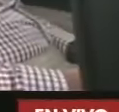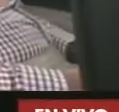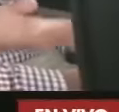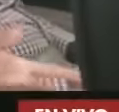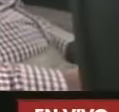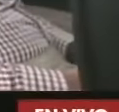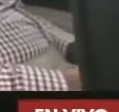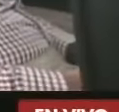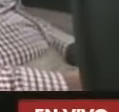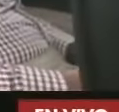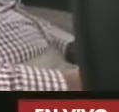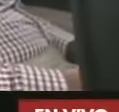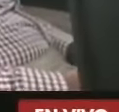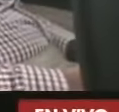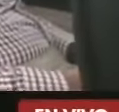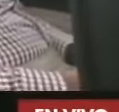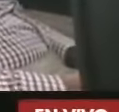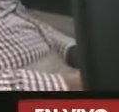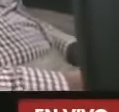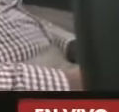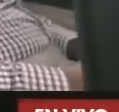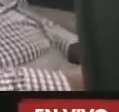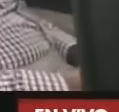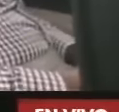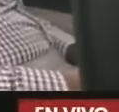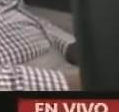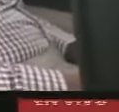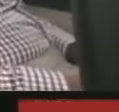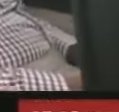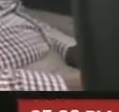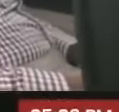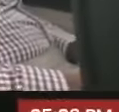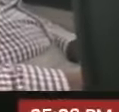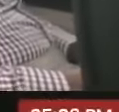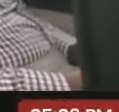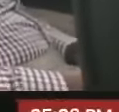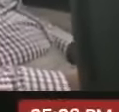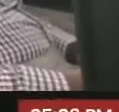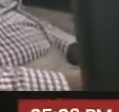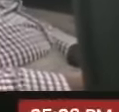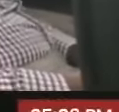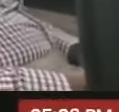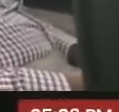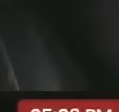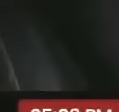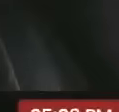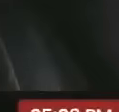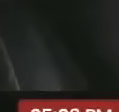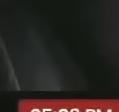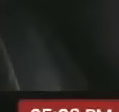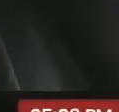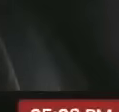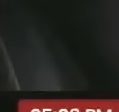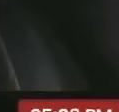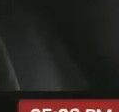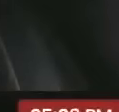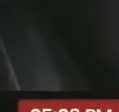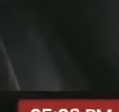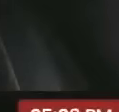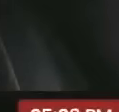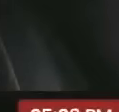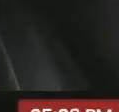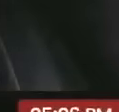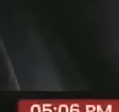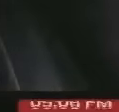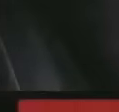casi el 59% son mujeres. Cuando vemos la plataforma Vitrina de Venezuela, 55% son